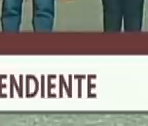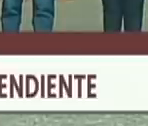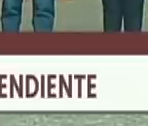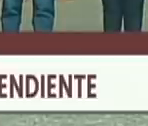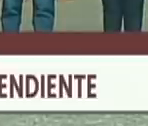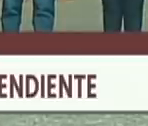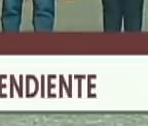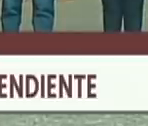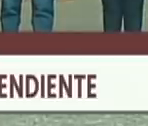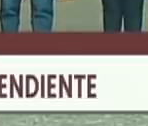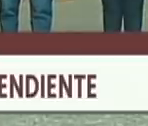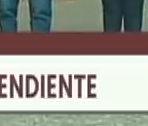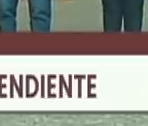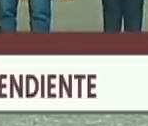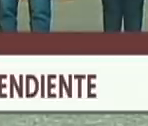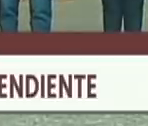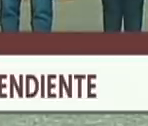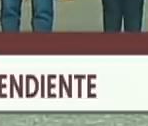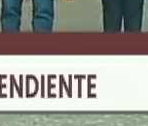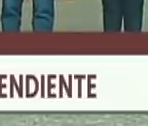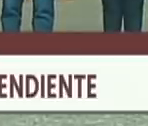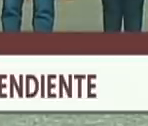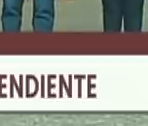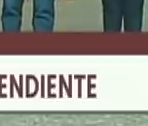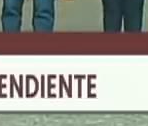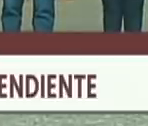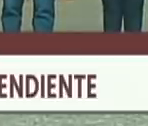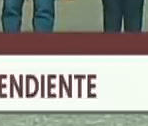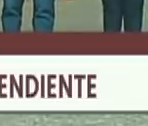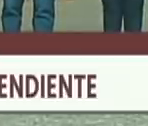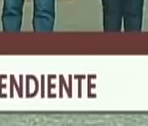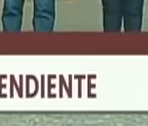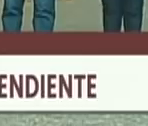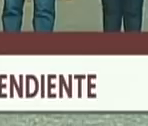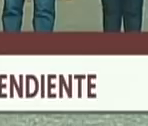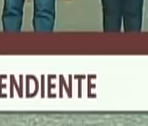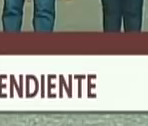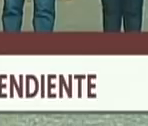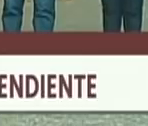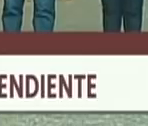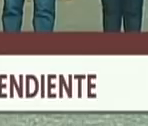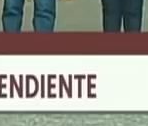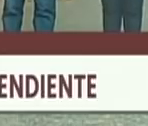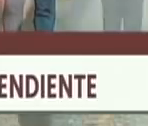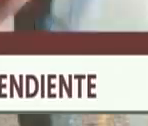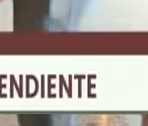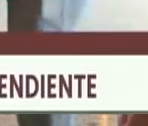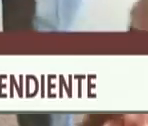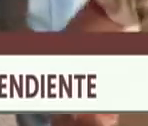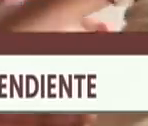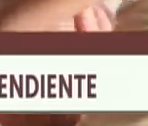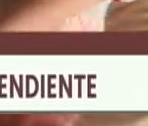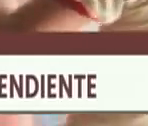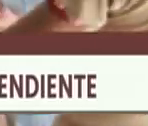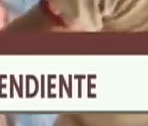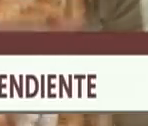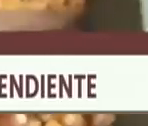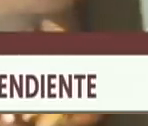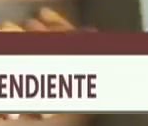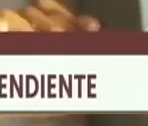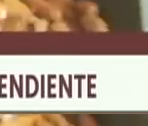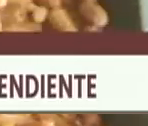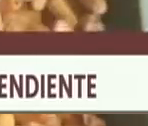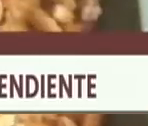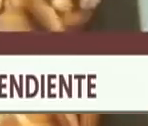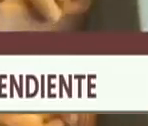limpiecitas, funcionales. Bueno, mi saludo pues. Vamos a proceder a mostrarle a todos lo que es el trabajo que